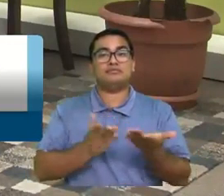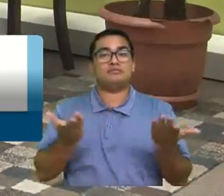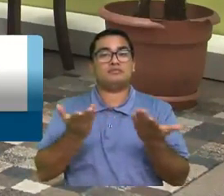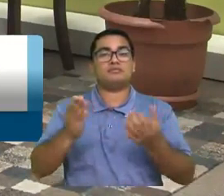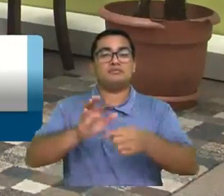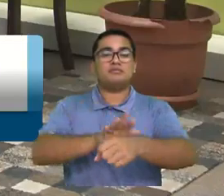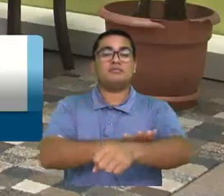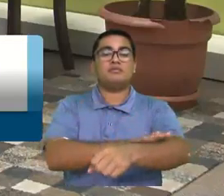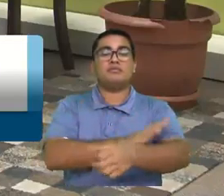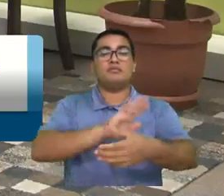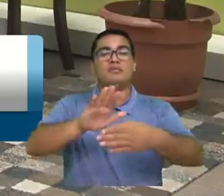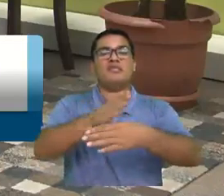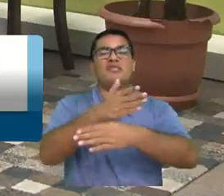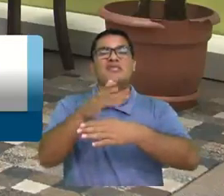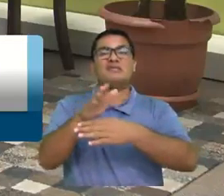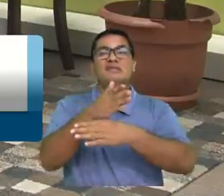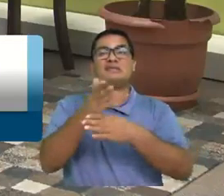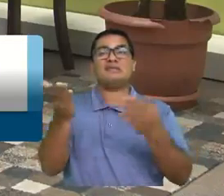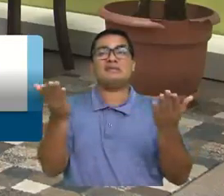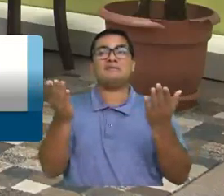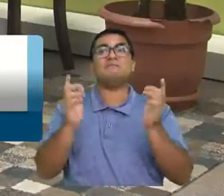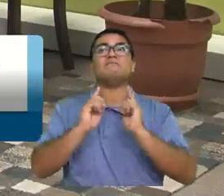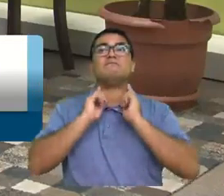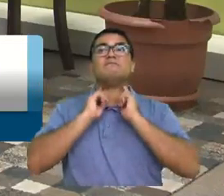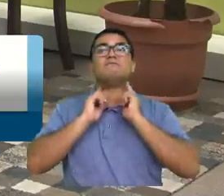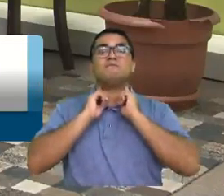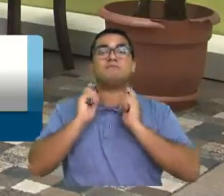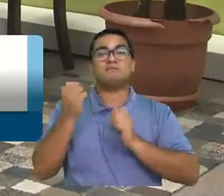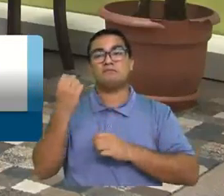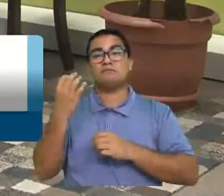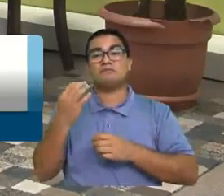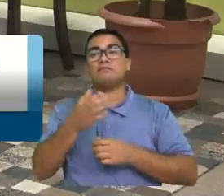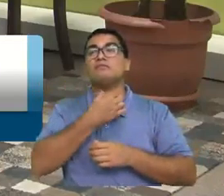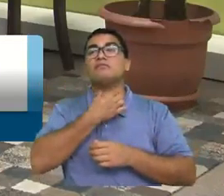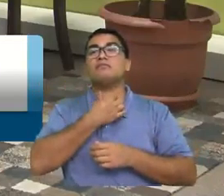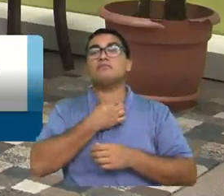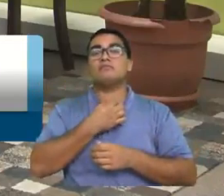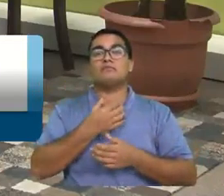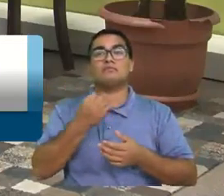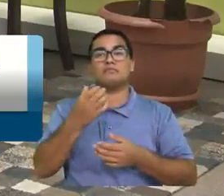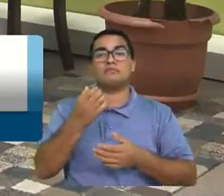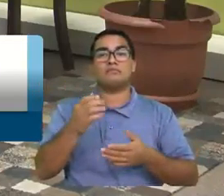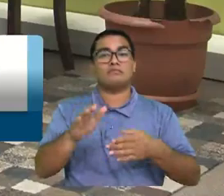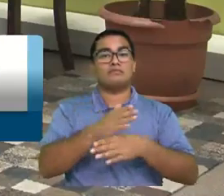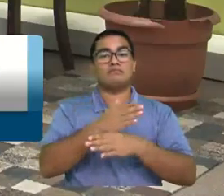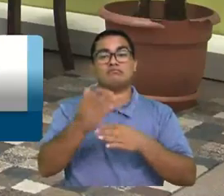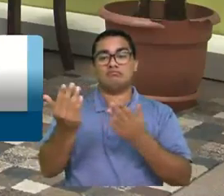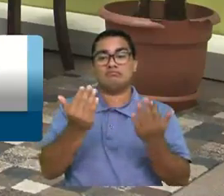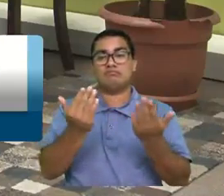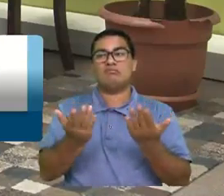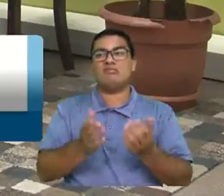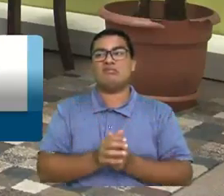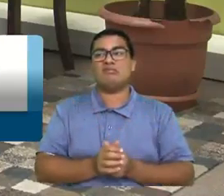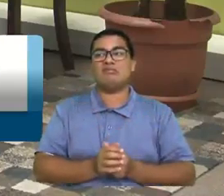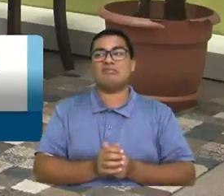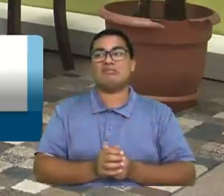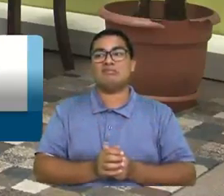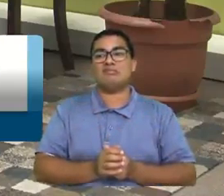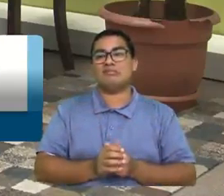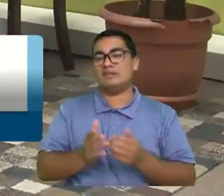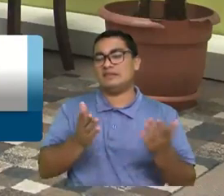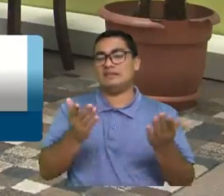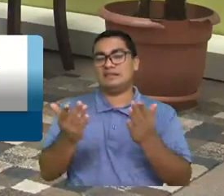la diferencia, doctora, en el caso de la faringitis y amigdalitis? O sea, síntomas que son distintos en estas dos. Son bastante